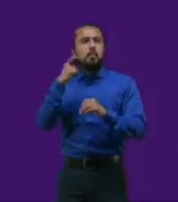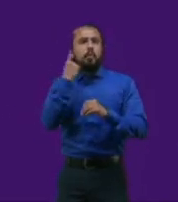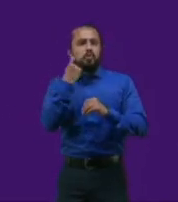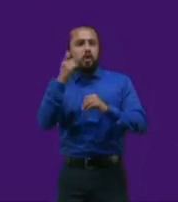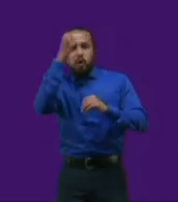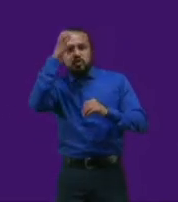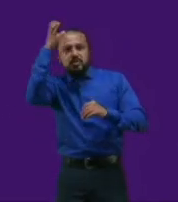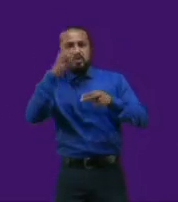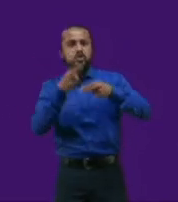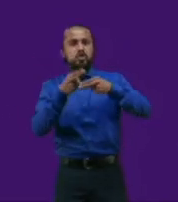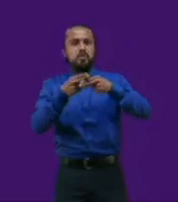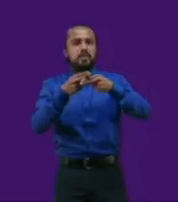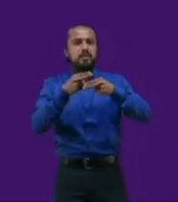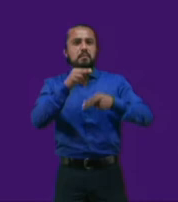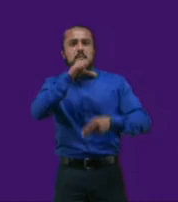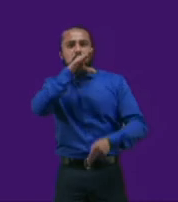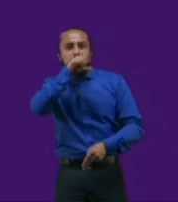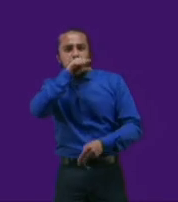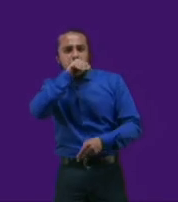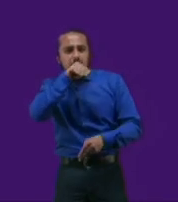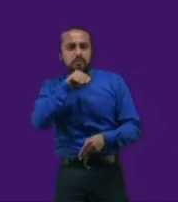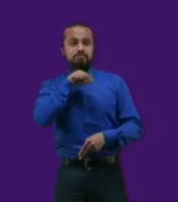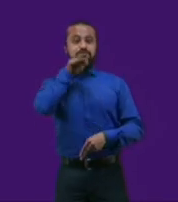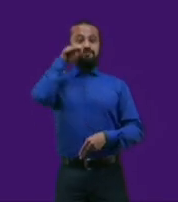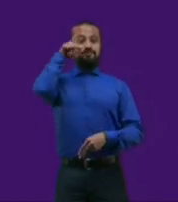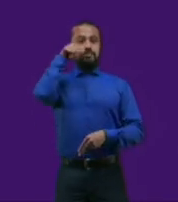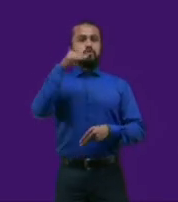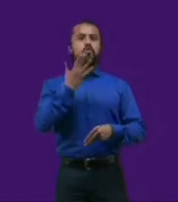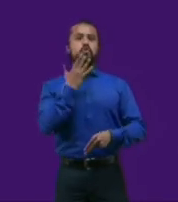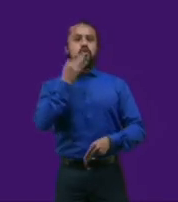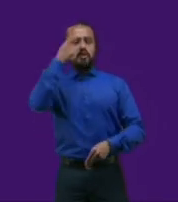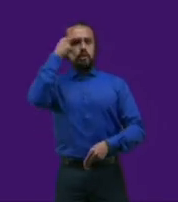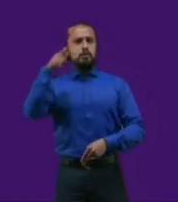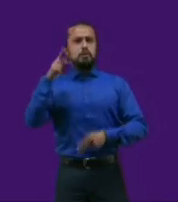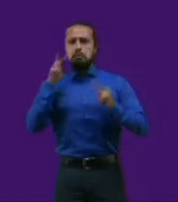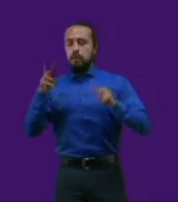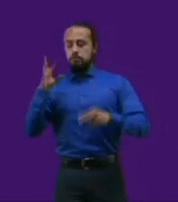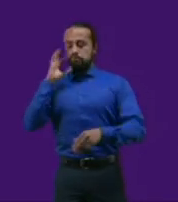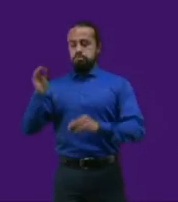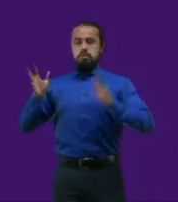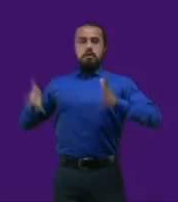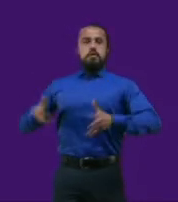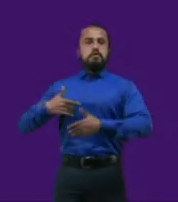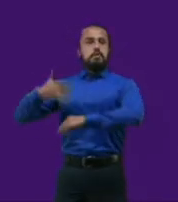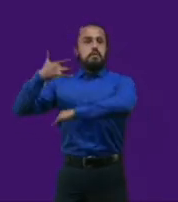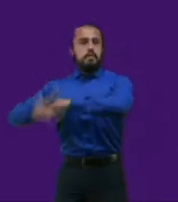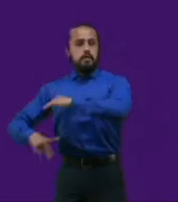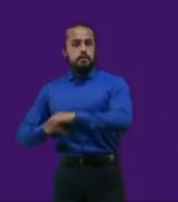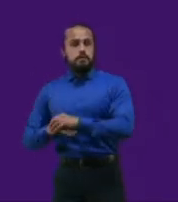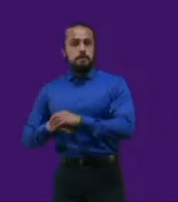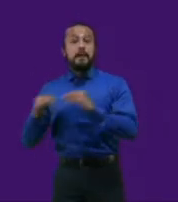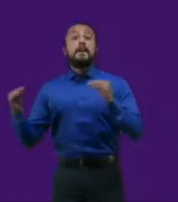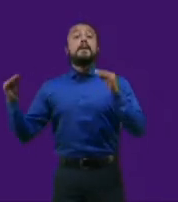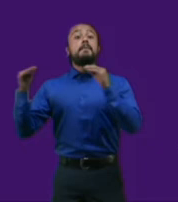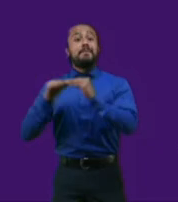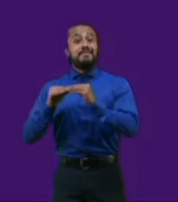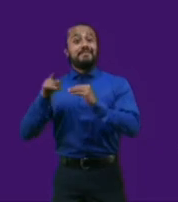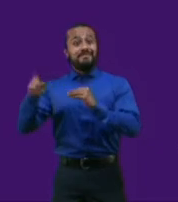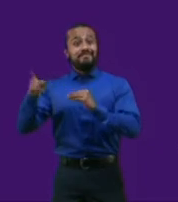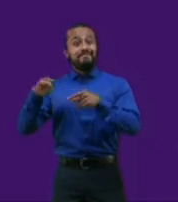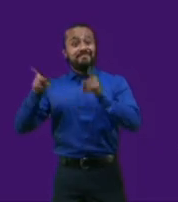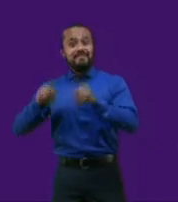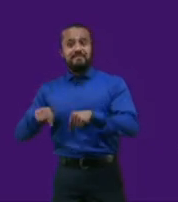tú no lo ves hasta cuando ya es muy tarde, piensa también eso, o sea, como que, y digamos, sé tú misma, pero también como